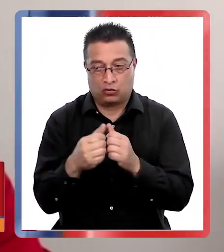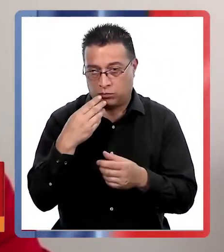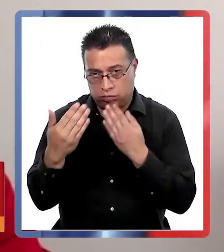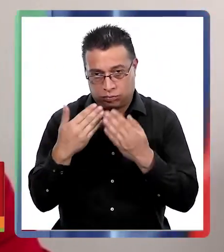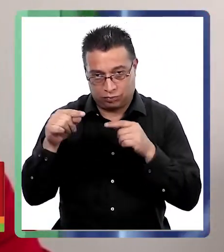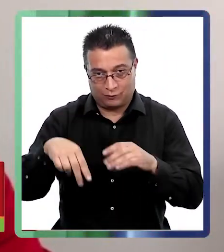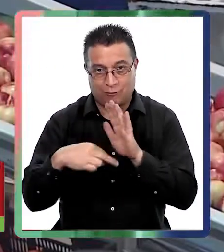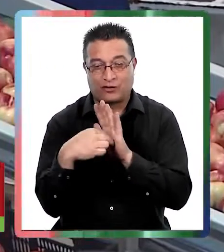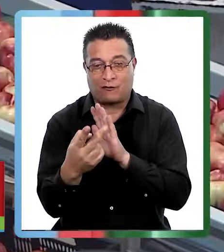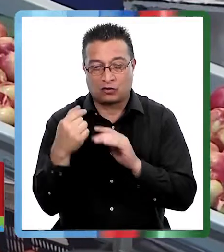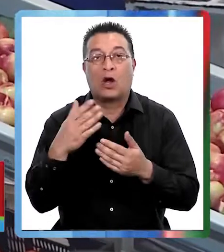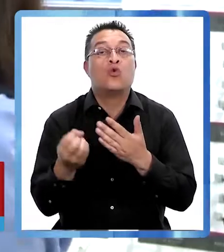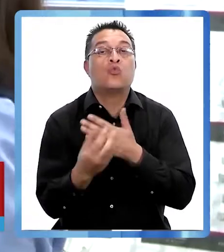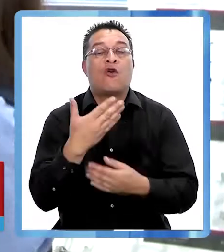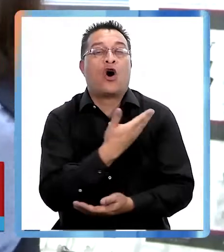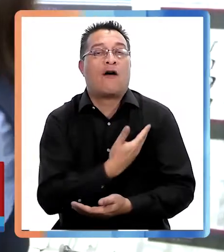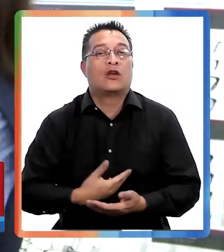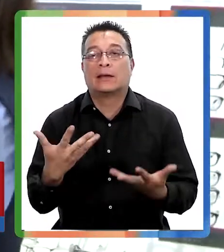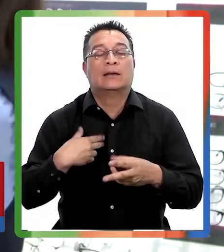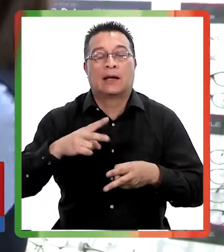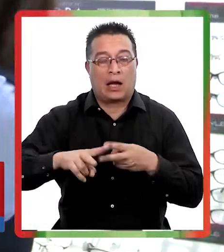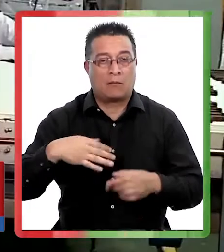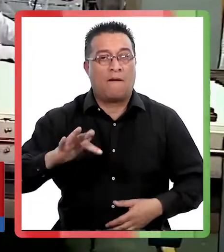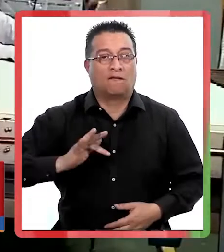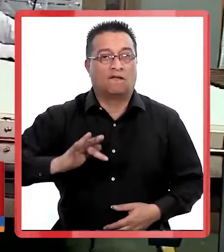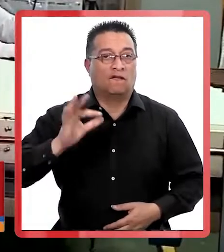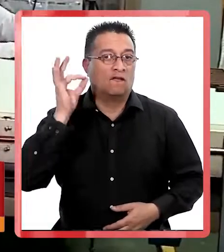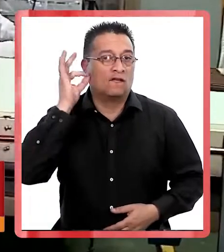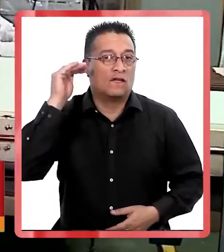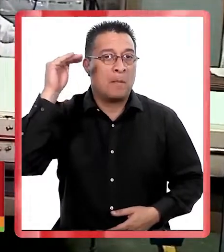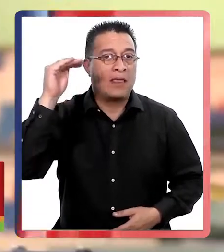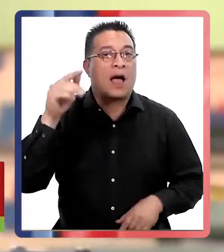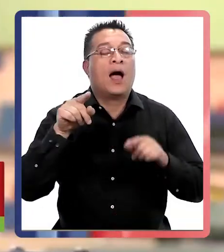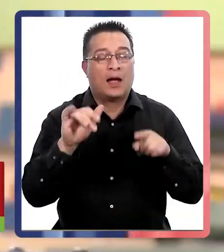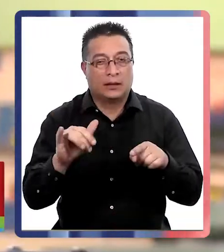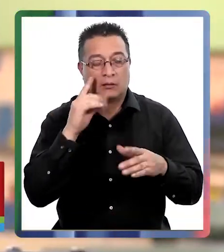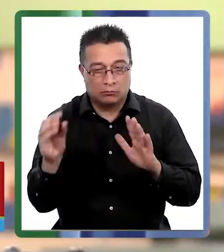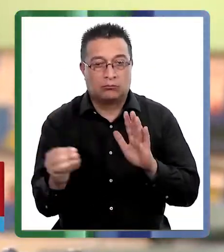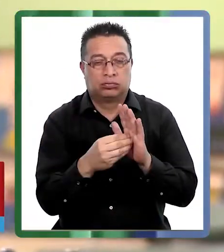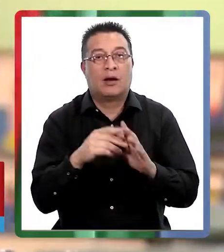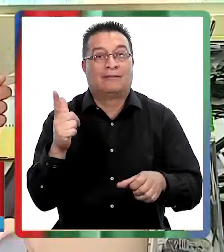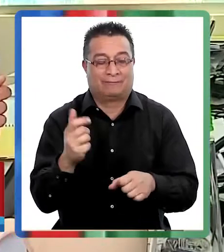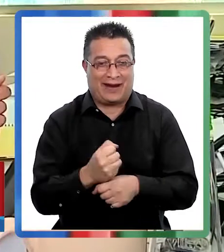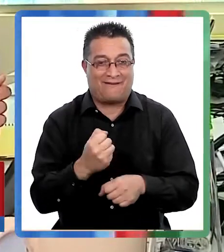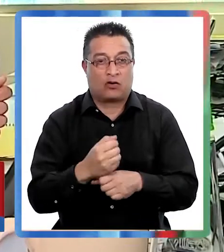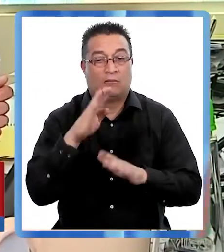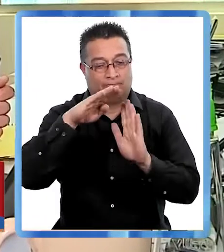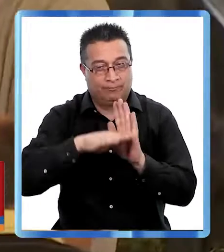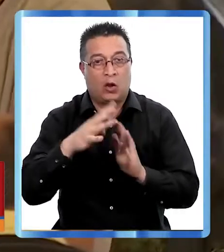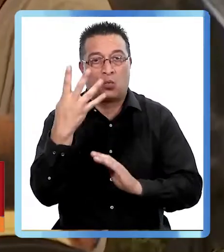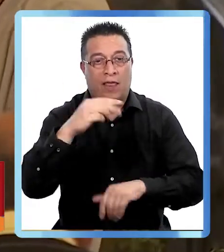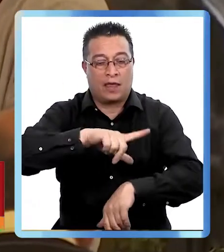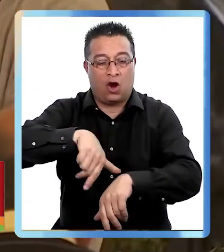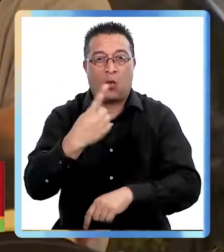Portavoz Noticias las medidas que impulsará el nuevo gobierno, que se define como feminista, y la disposición a implementar una jornada laboral de